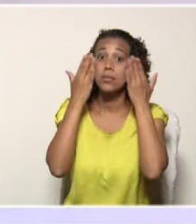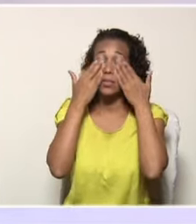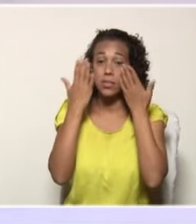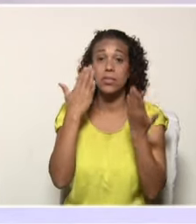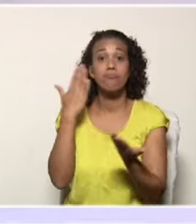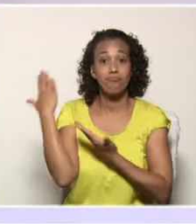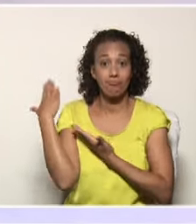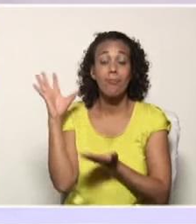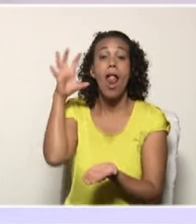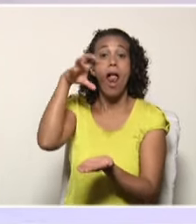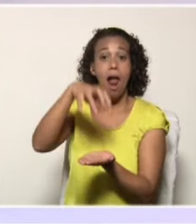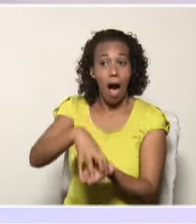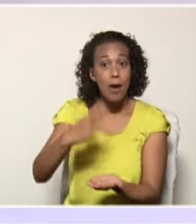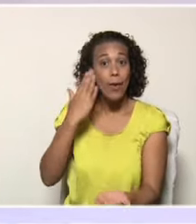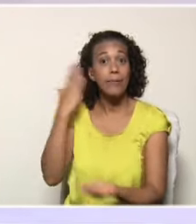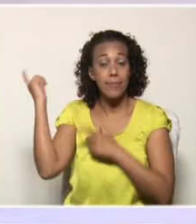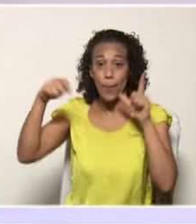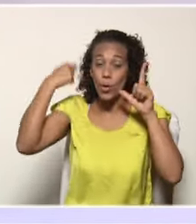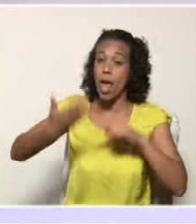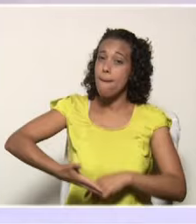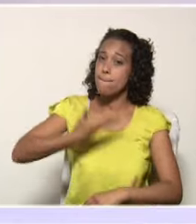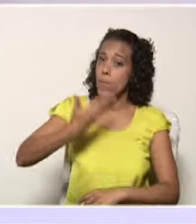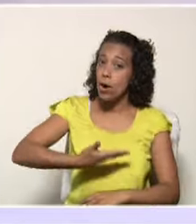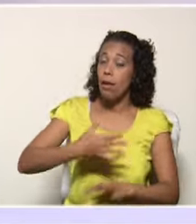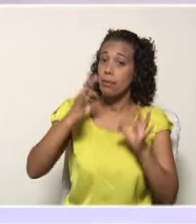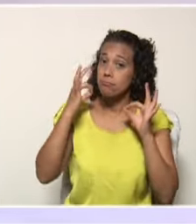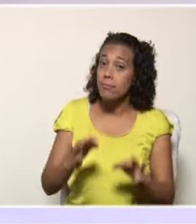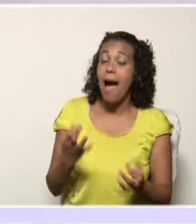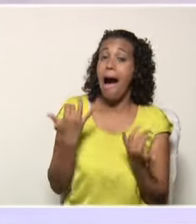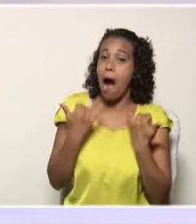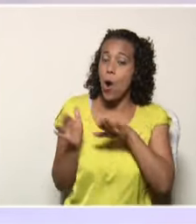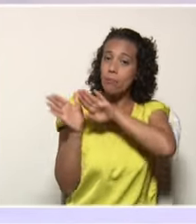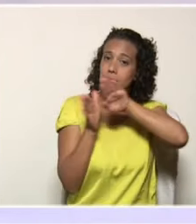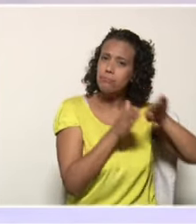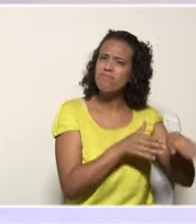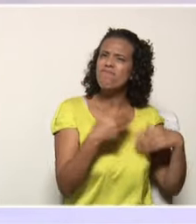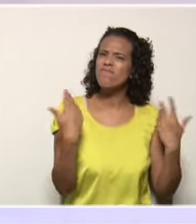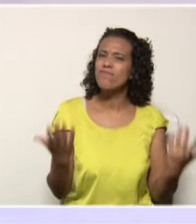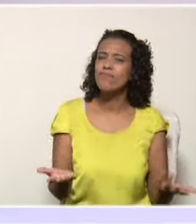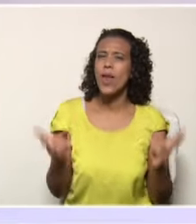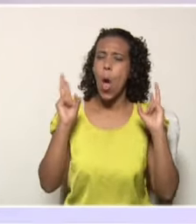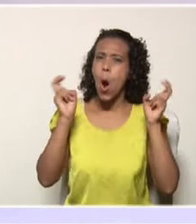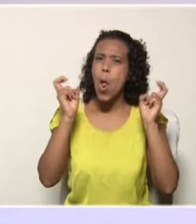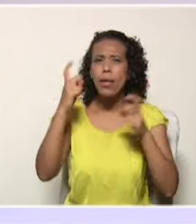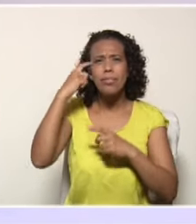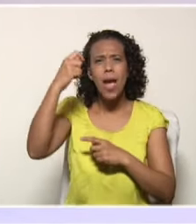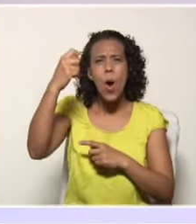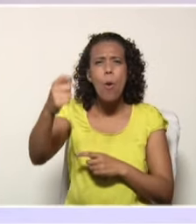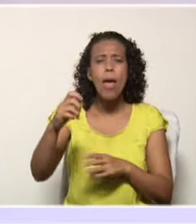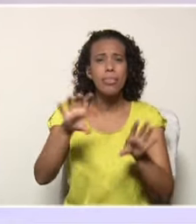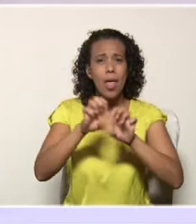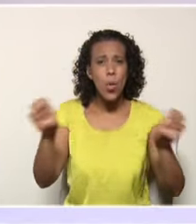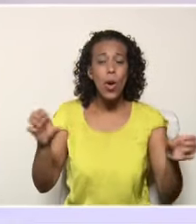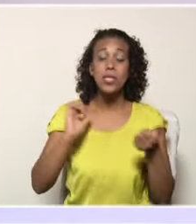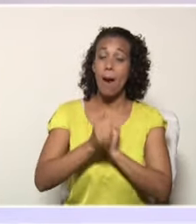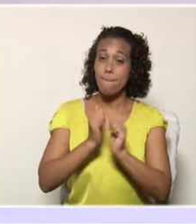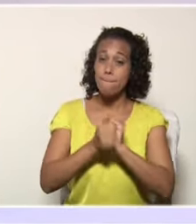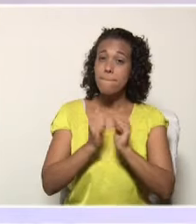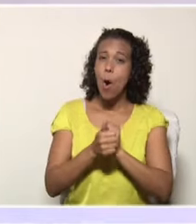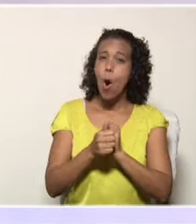nos llega en el día de hoy. Es importante entonces ahora pasar a lo que se refiere al referente teórico de educación